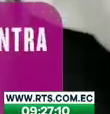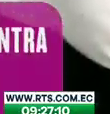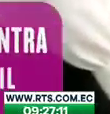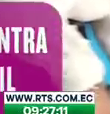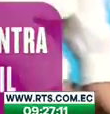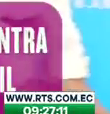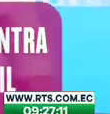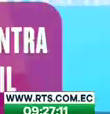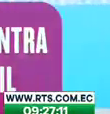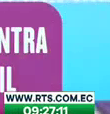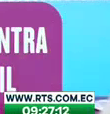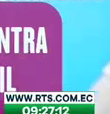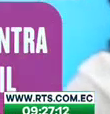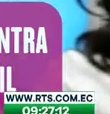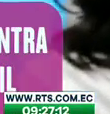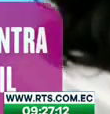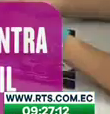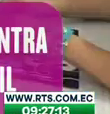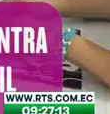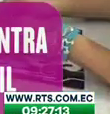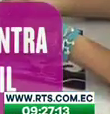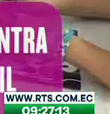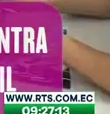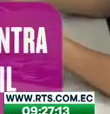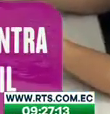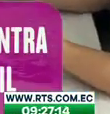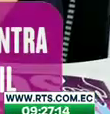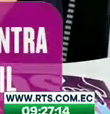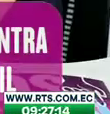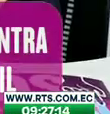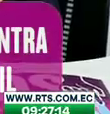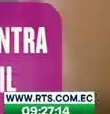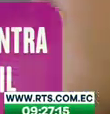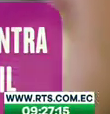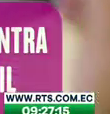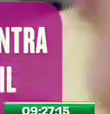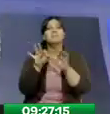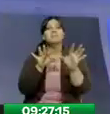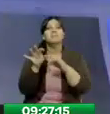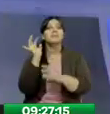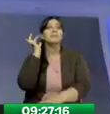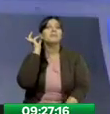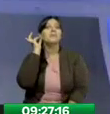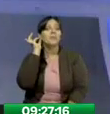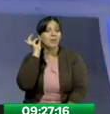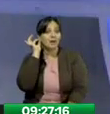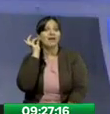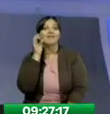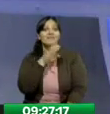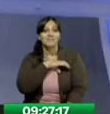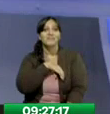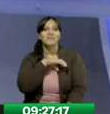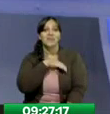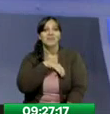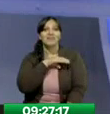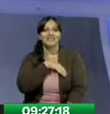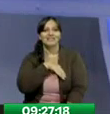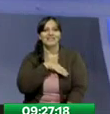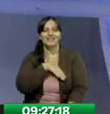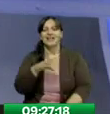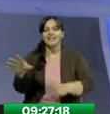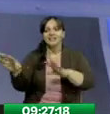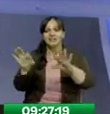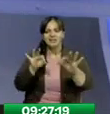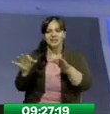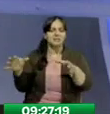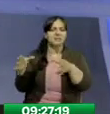serán los que acudan a las viviendas donde registren casos de violencia donde hay un tipo de conflicto intrafamiliar